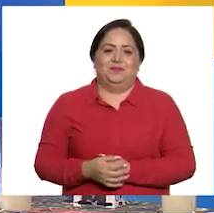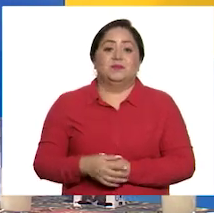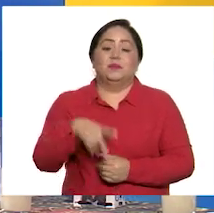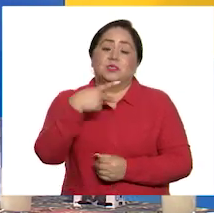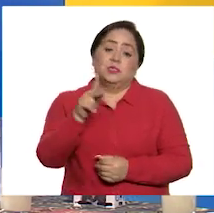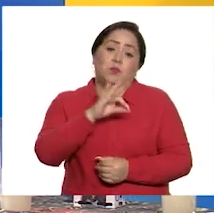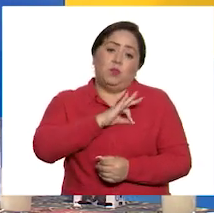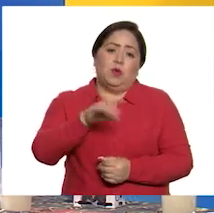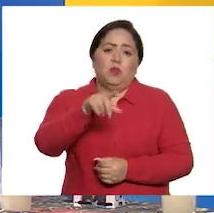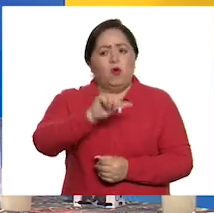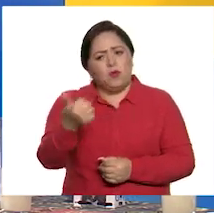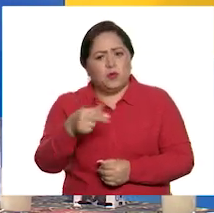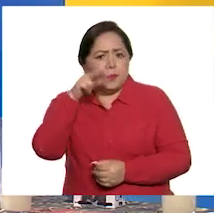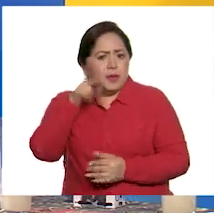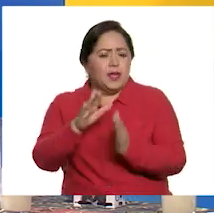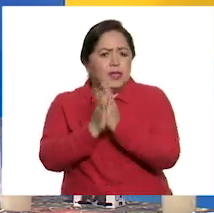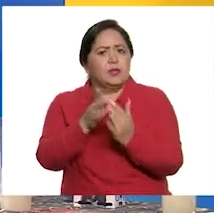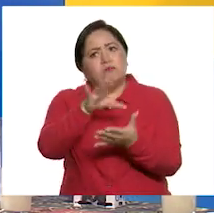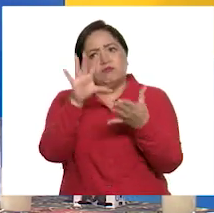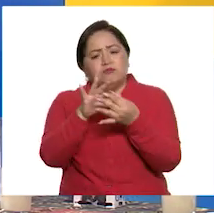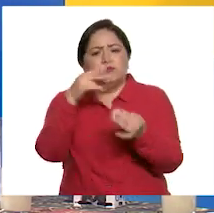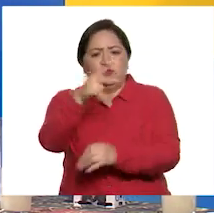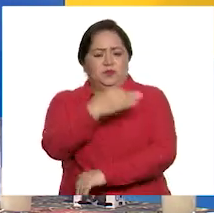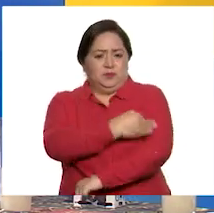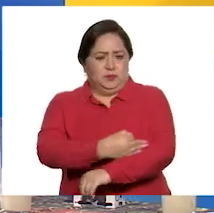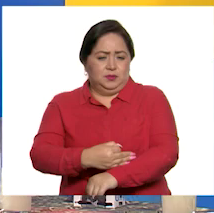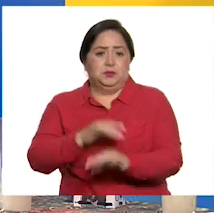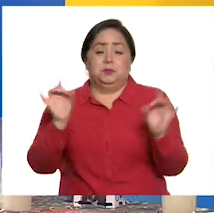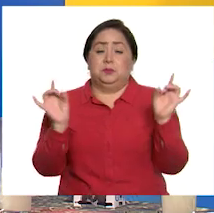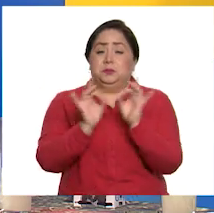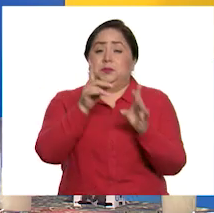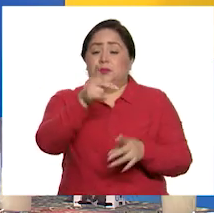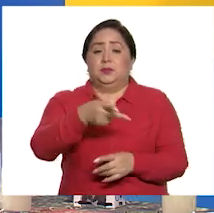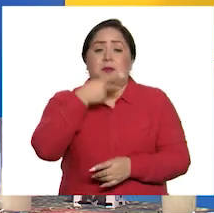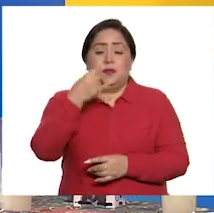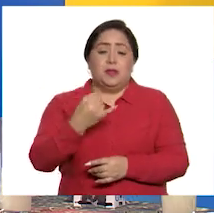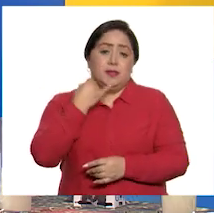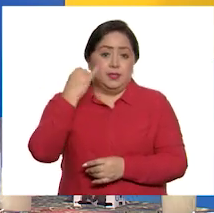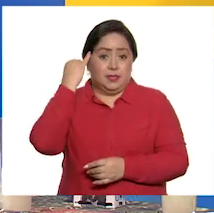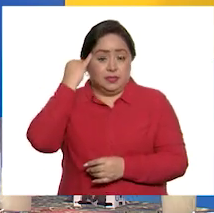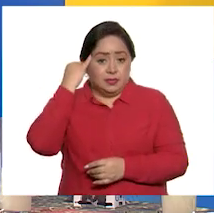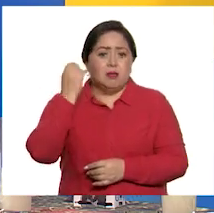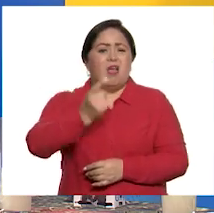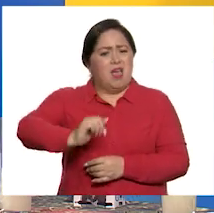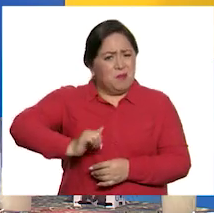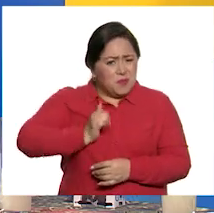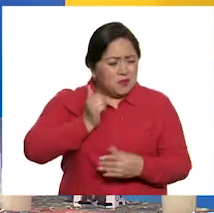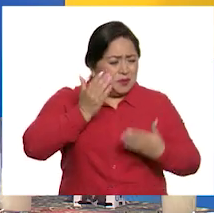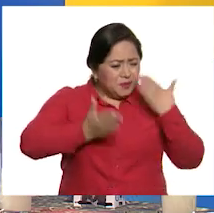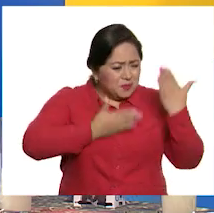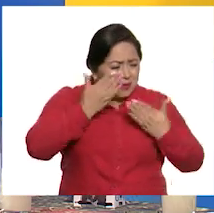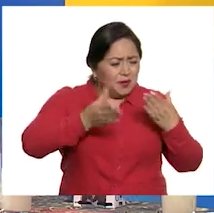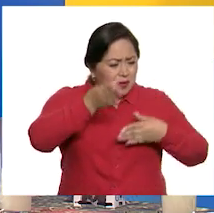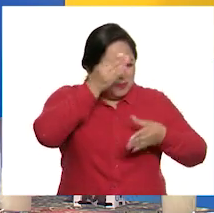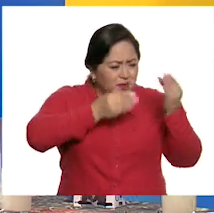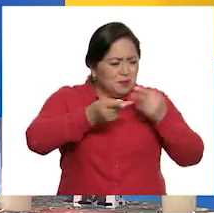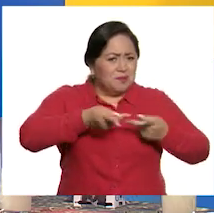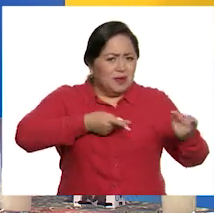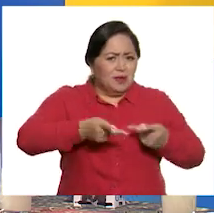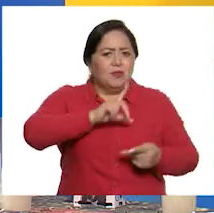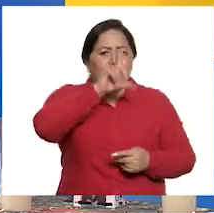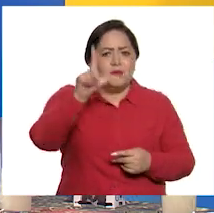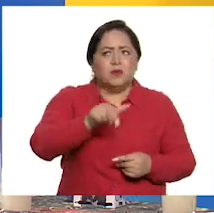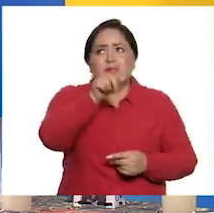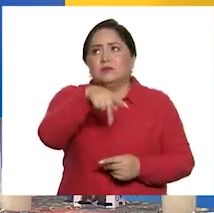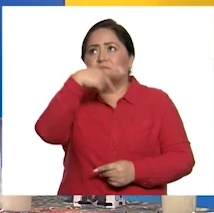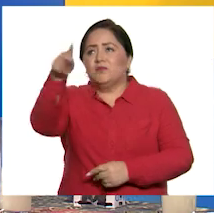Si te es posible, consulta otros libros y comenta el tema de hoy con tu familia. Si tienes la fortuna de hablar una lengua indígena, aprovecha también este momento para